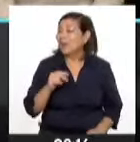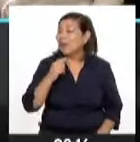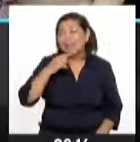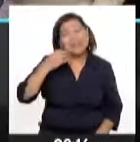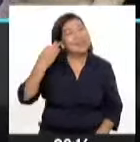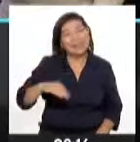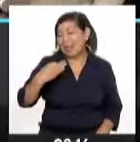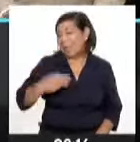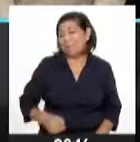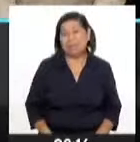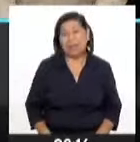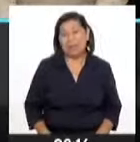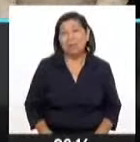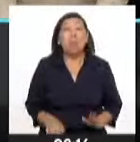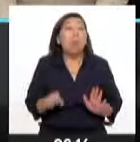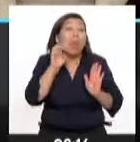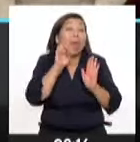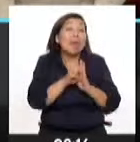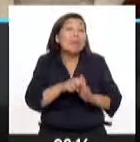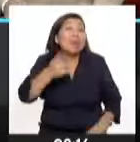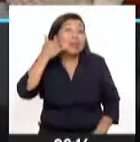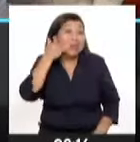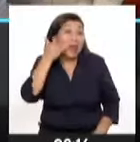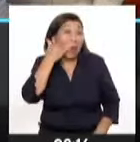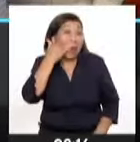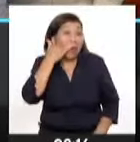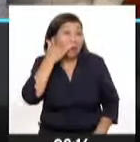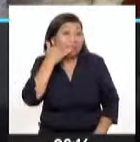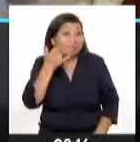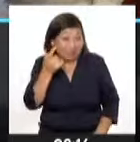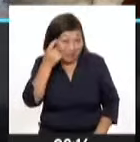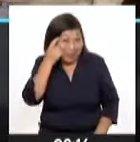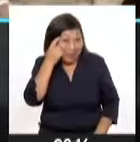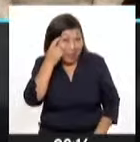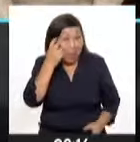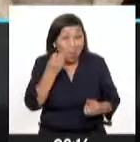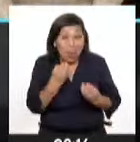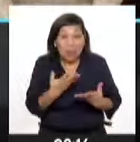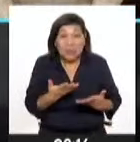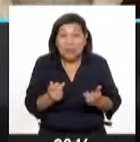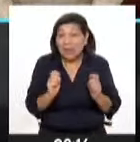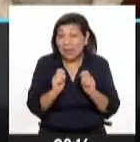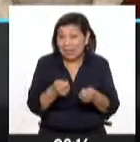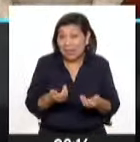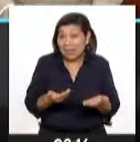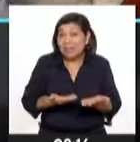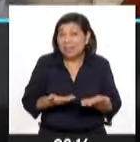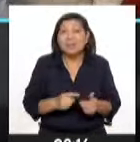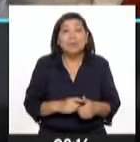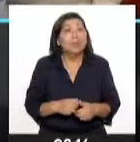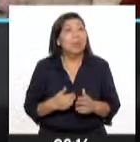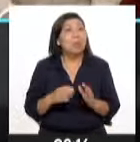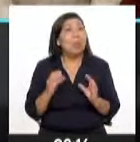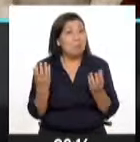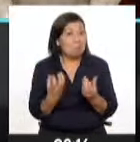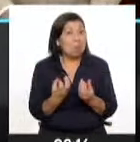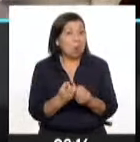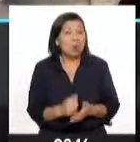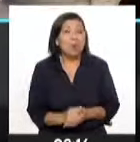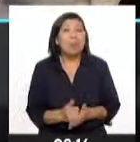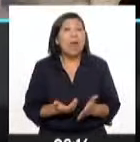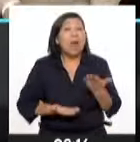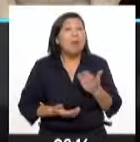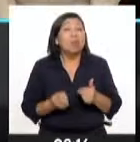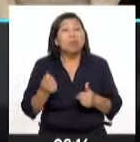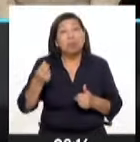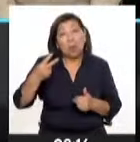necesariamente. Piensen en el mercado de los celulares, por ejemplo. El número de empresas que nos brindan el servicio celular es reducido en realidad. A veces